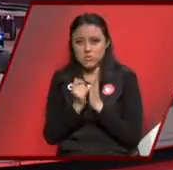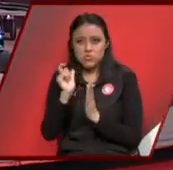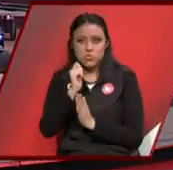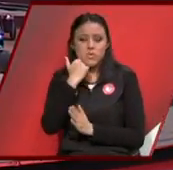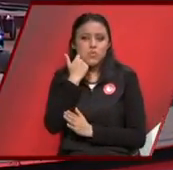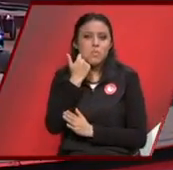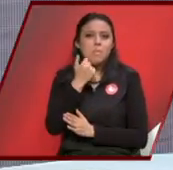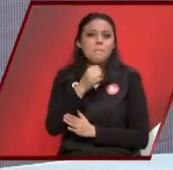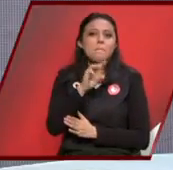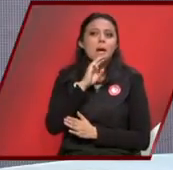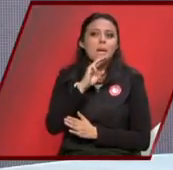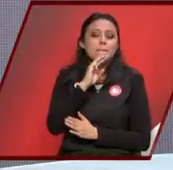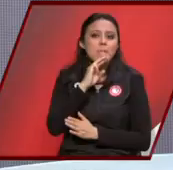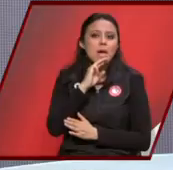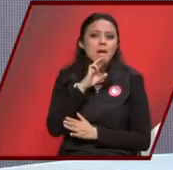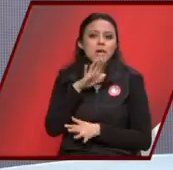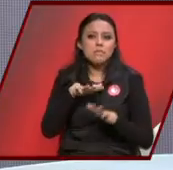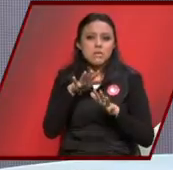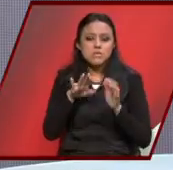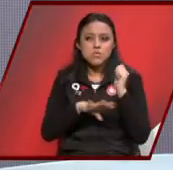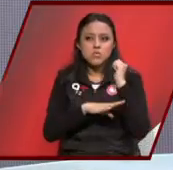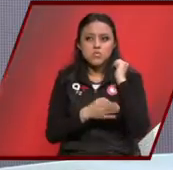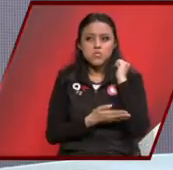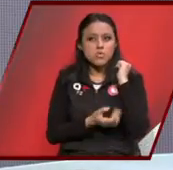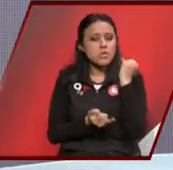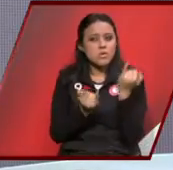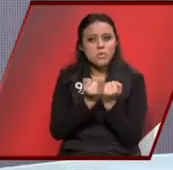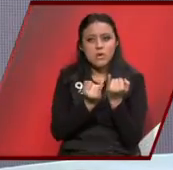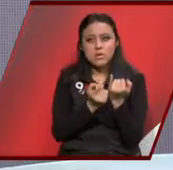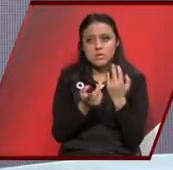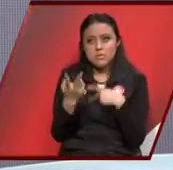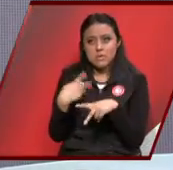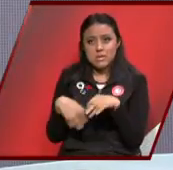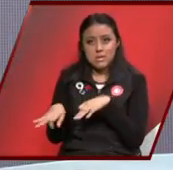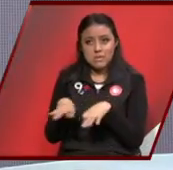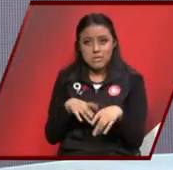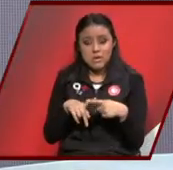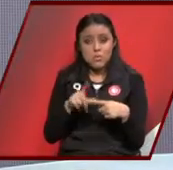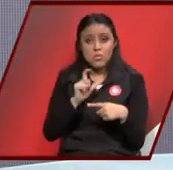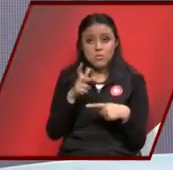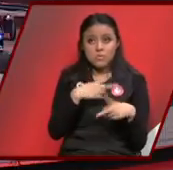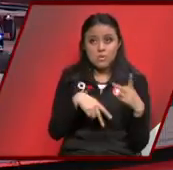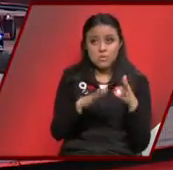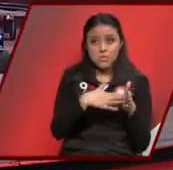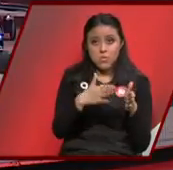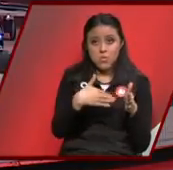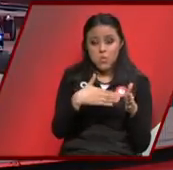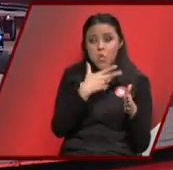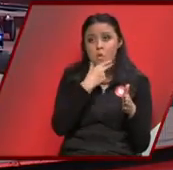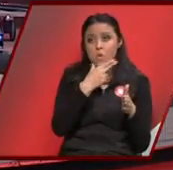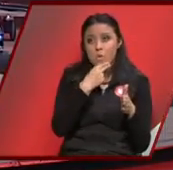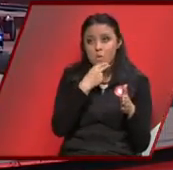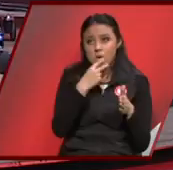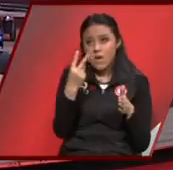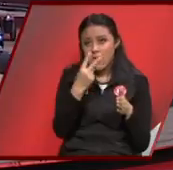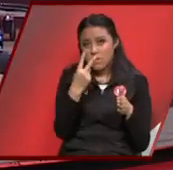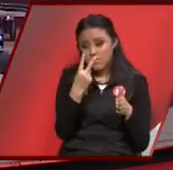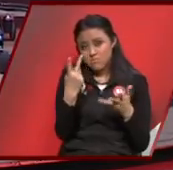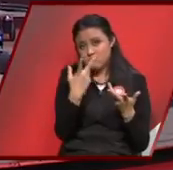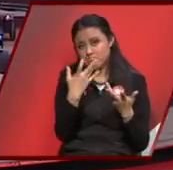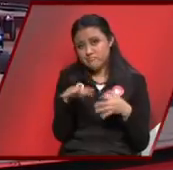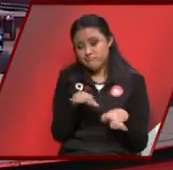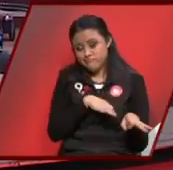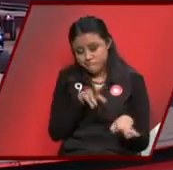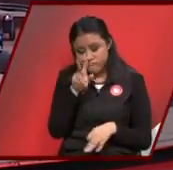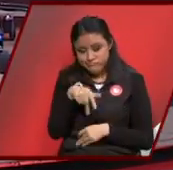escuchado de ellas aquí en entrevista, muchas de ellas salen a trabajar igual que el marido y cuando regresan tienen que cocinar porque el marido no cocina. La famosa doble jornada.